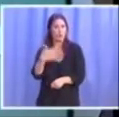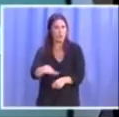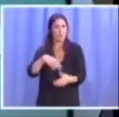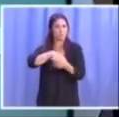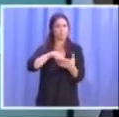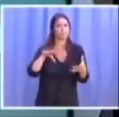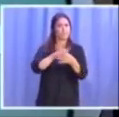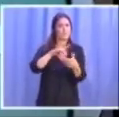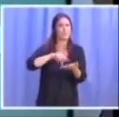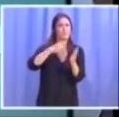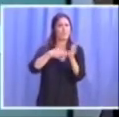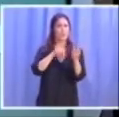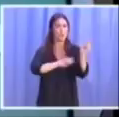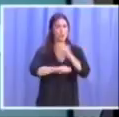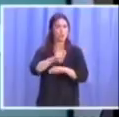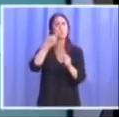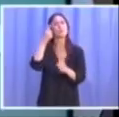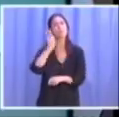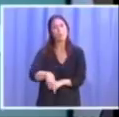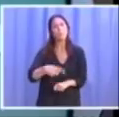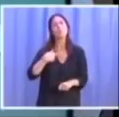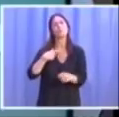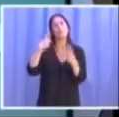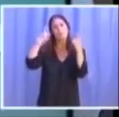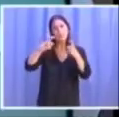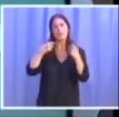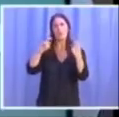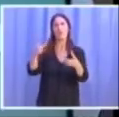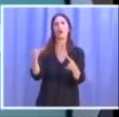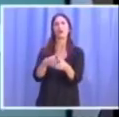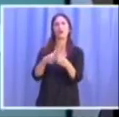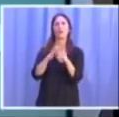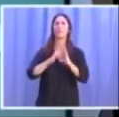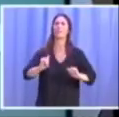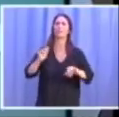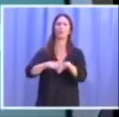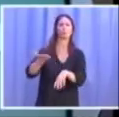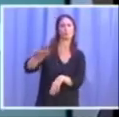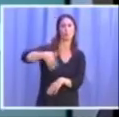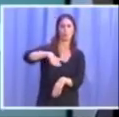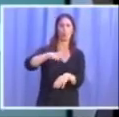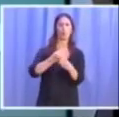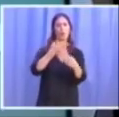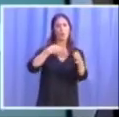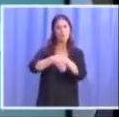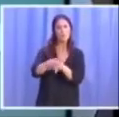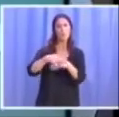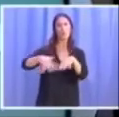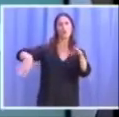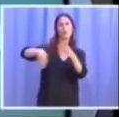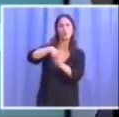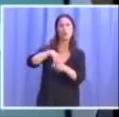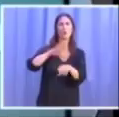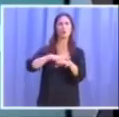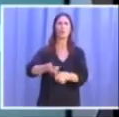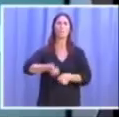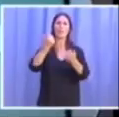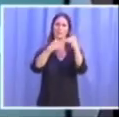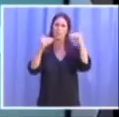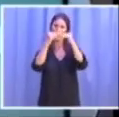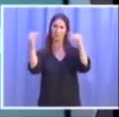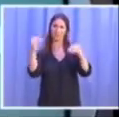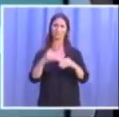técnicos también de esas asociaciones, y trabajaremos para que Granada la podamos disfrutar todos, con accesibilidad, con inclusión y con mucha más